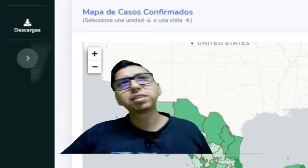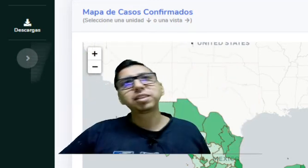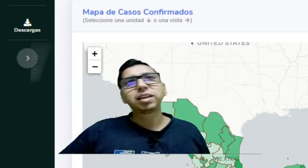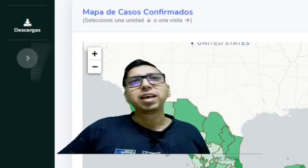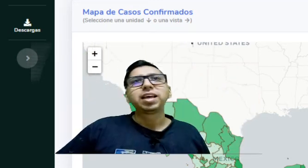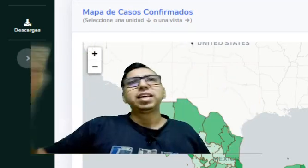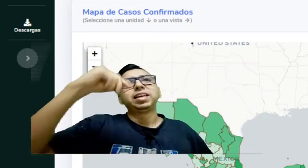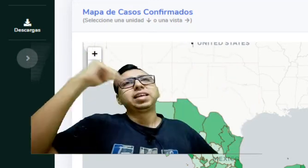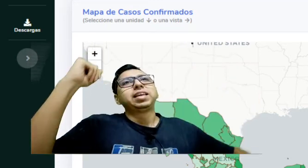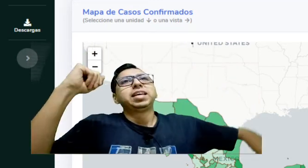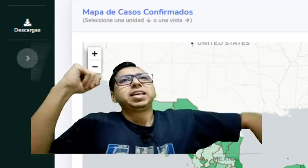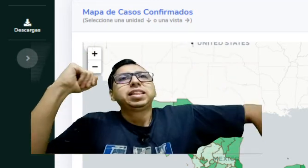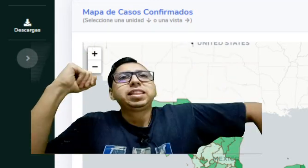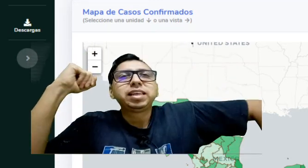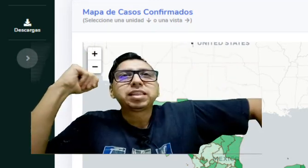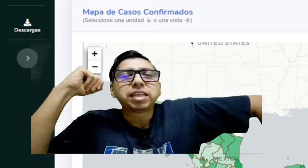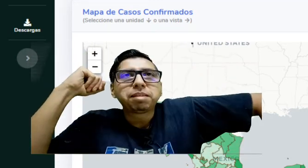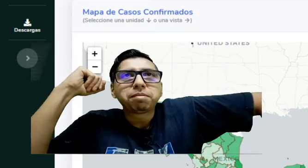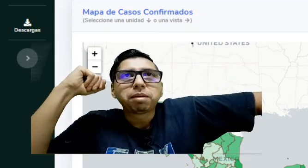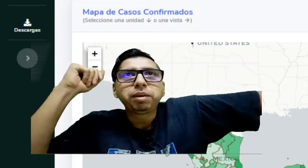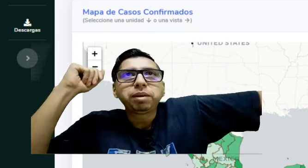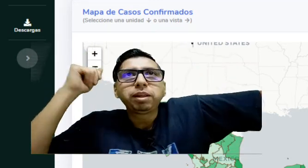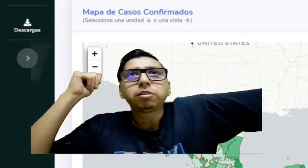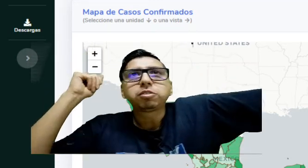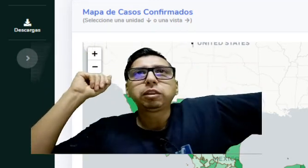Confirmados